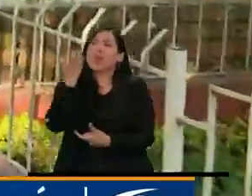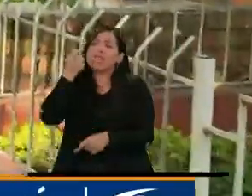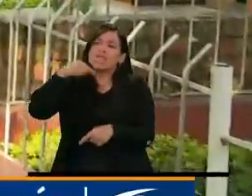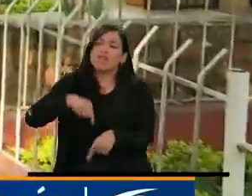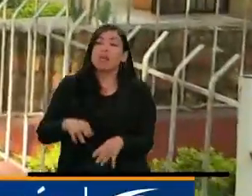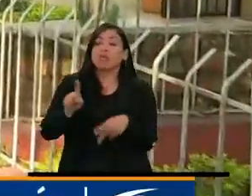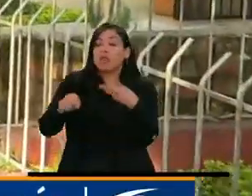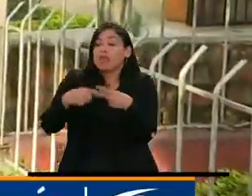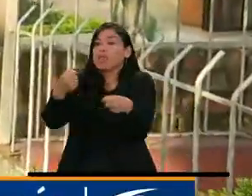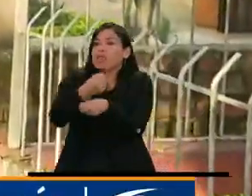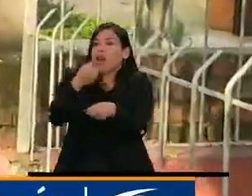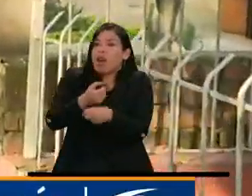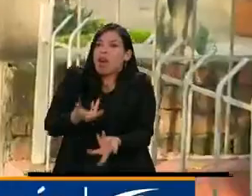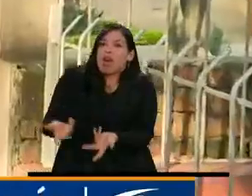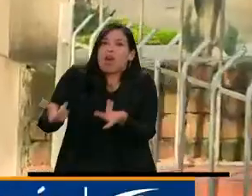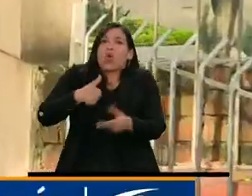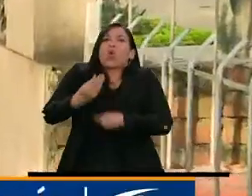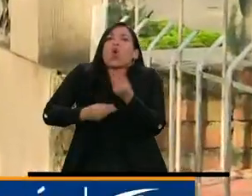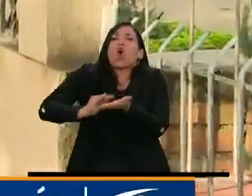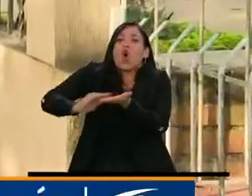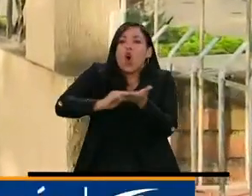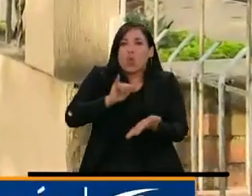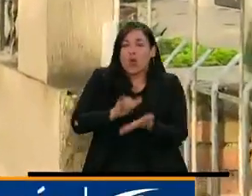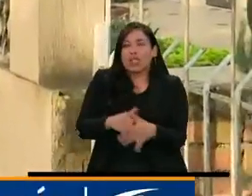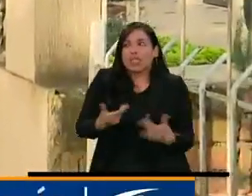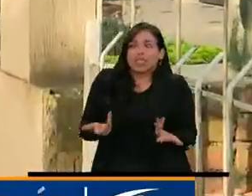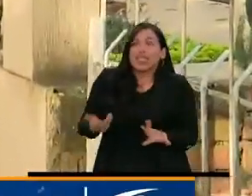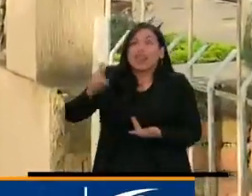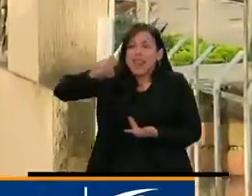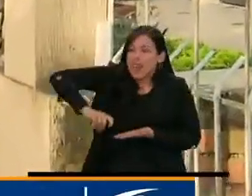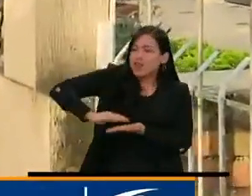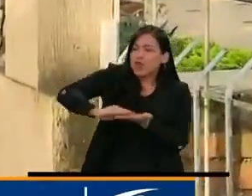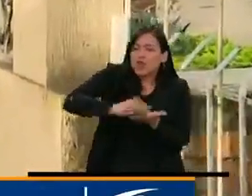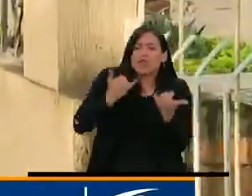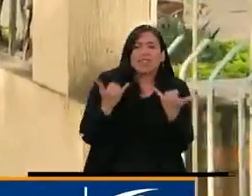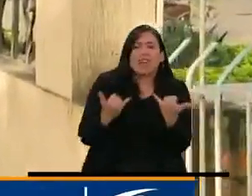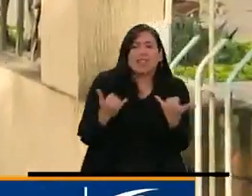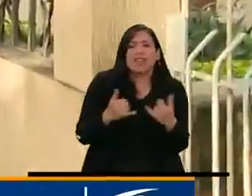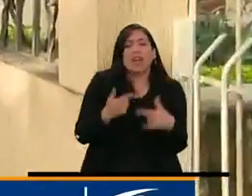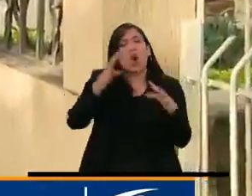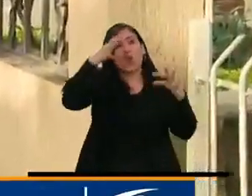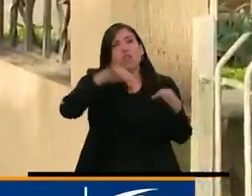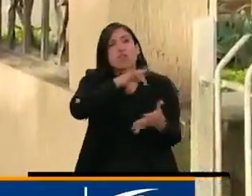compromisos laborales que lo esperan en Buenos Aires, por lo que espera una solución pronta y volver a su país.